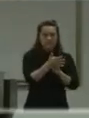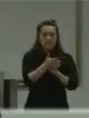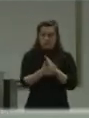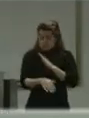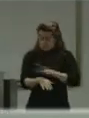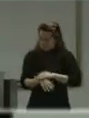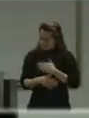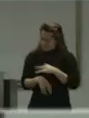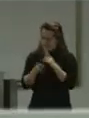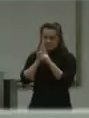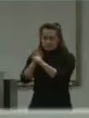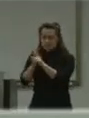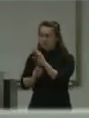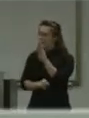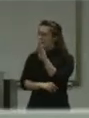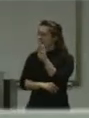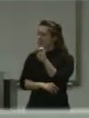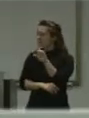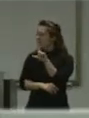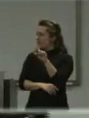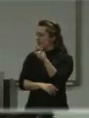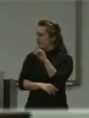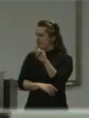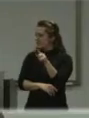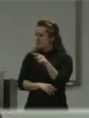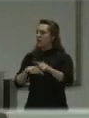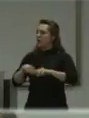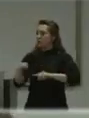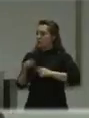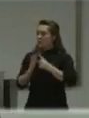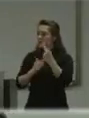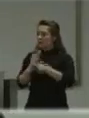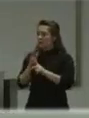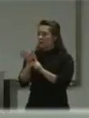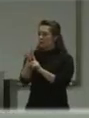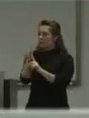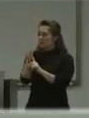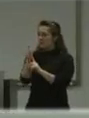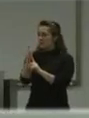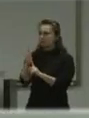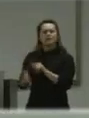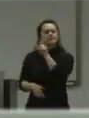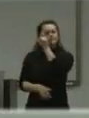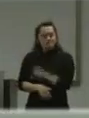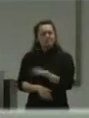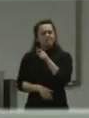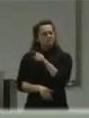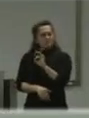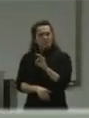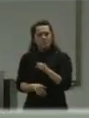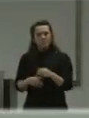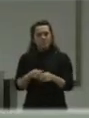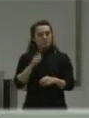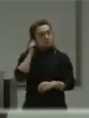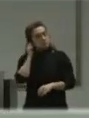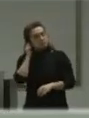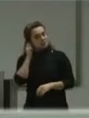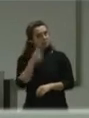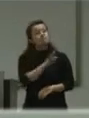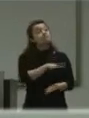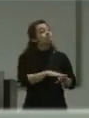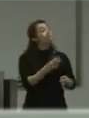sí quiero hacer un reconocimiento a bellis que está aquí que fue nuestra coordinadora de proyecto con pro familia y fue la persona que que estuvo siempre jalándonos las orejas para